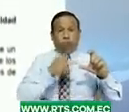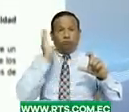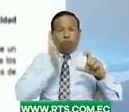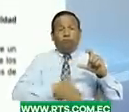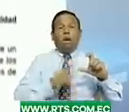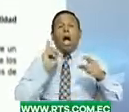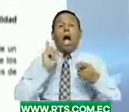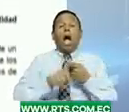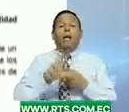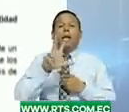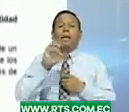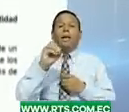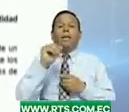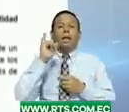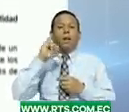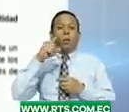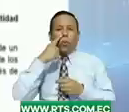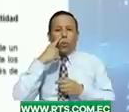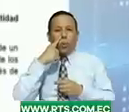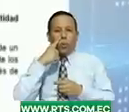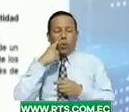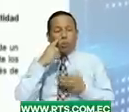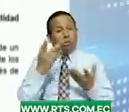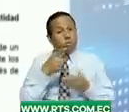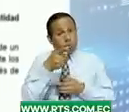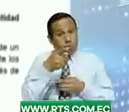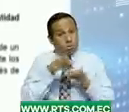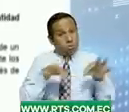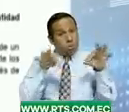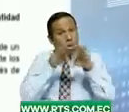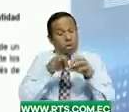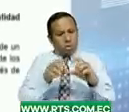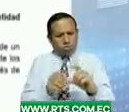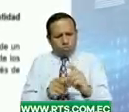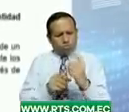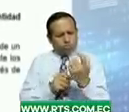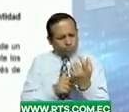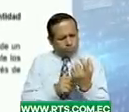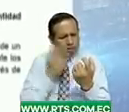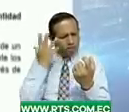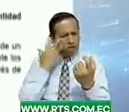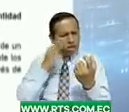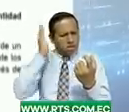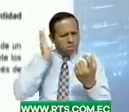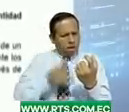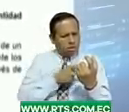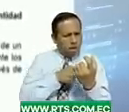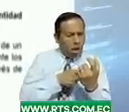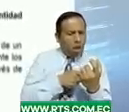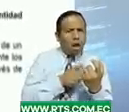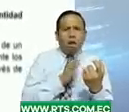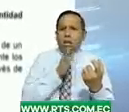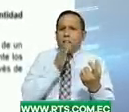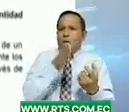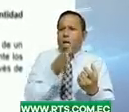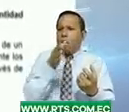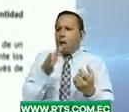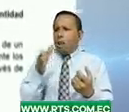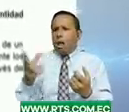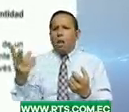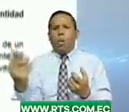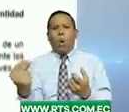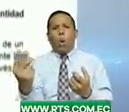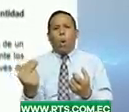con ese documento inválido, trámites públicos y privados no se podrán realizar. Alguna gente no sabe cuándo se caduca su